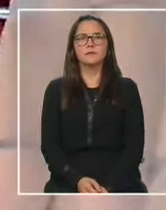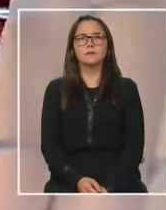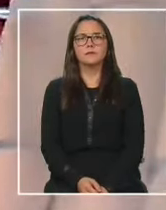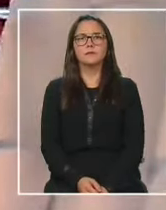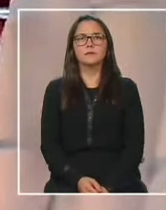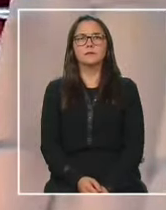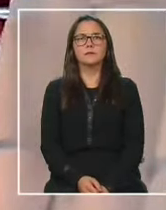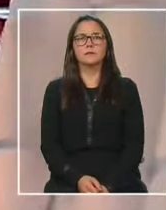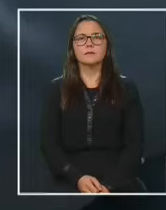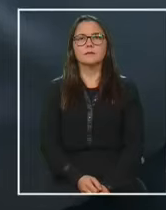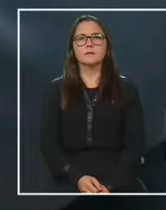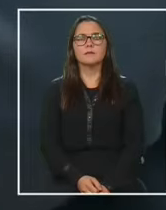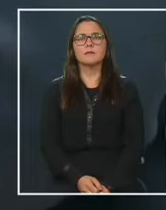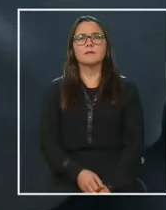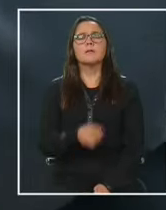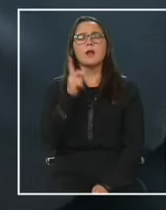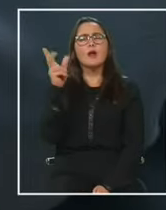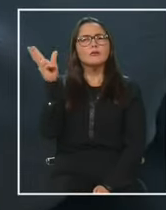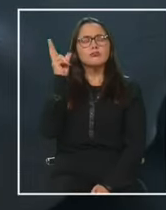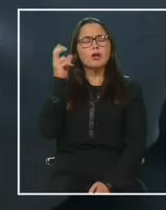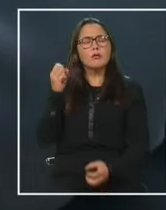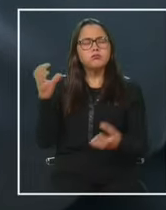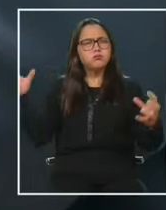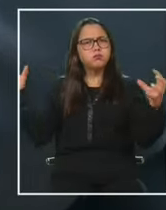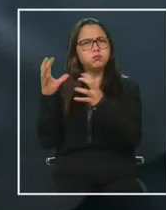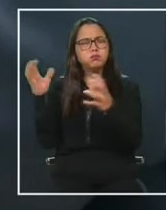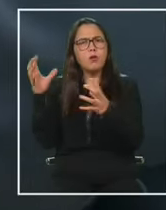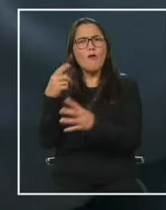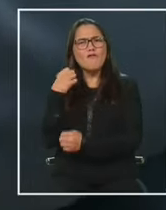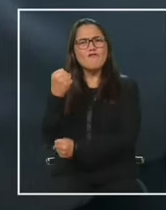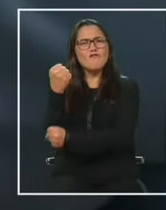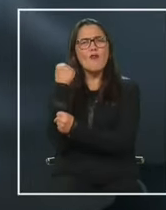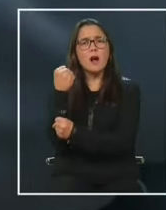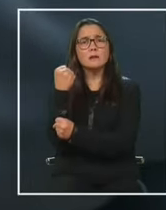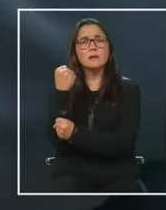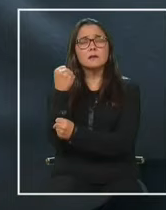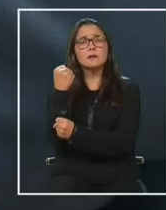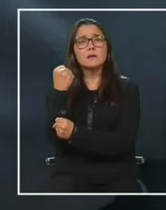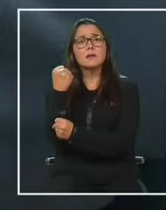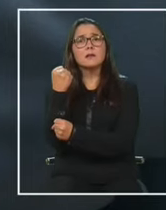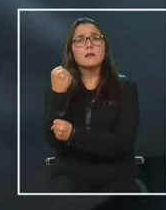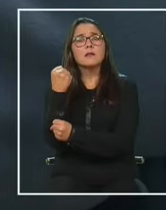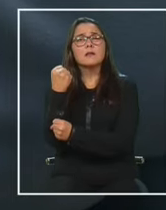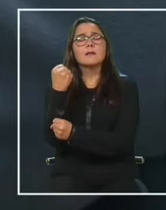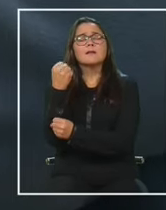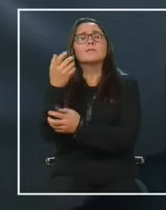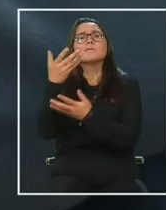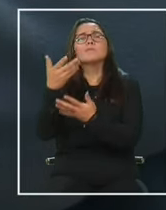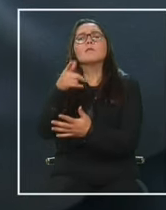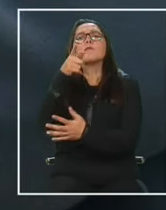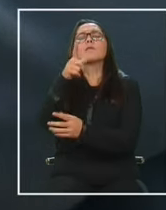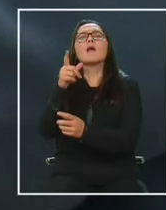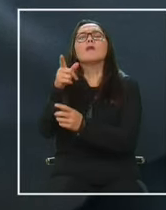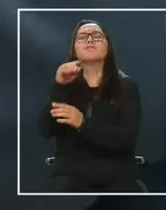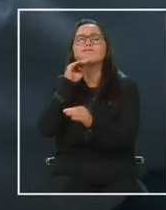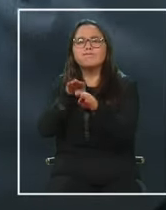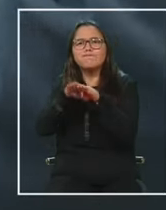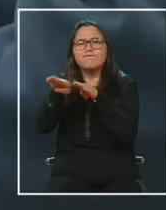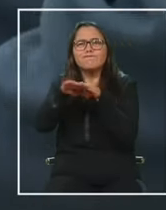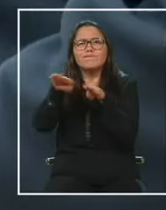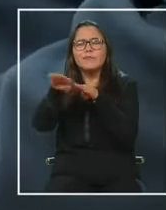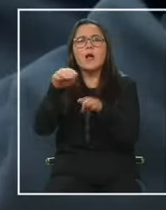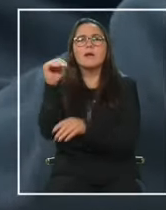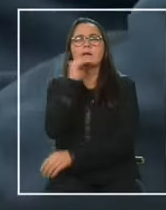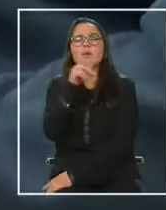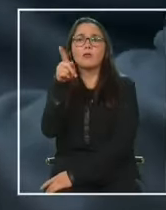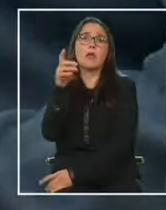choca y sentimos un estruendo superfuerte e y bueno venía arrancando